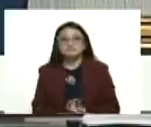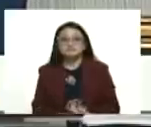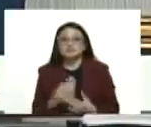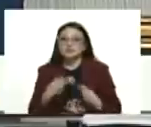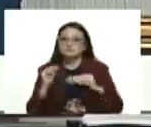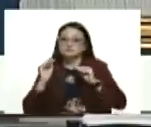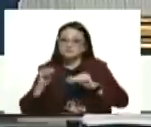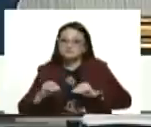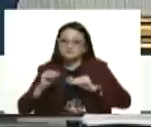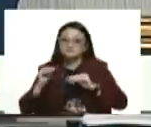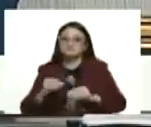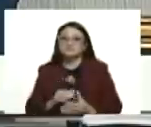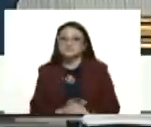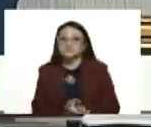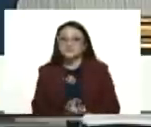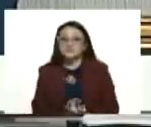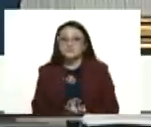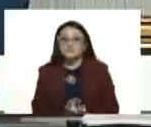E insisto,